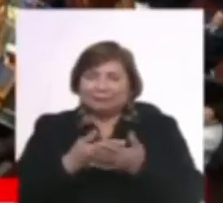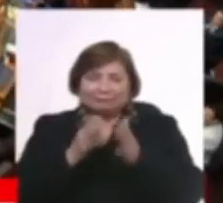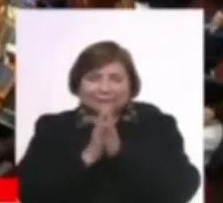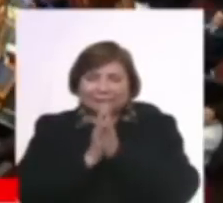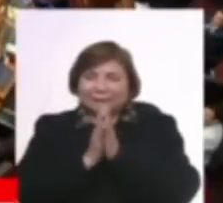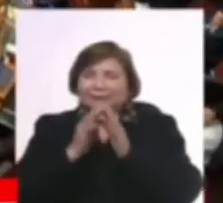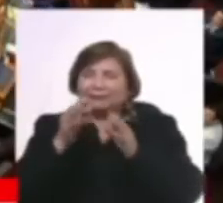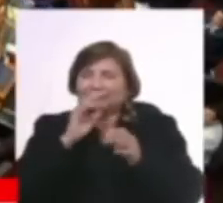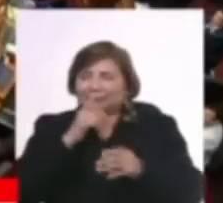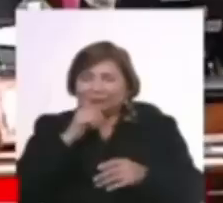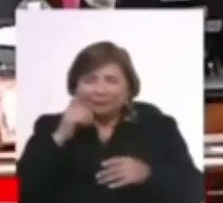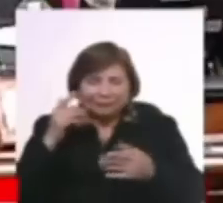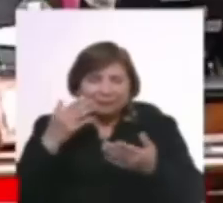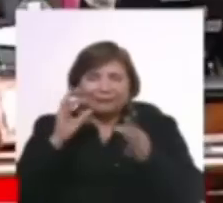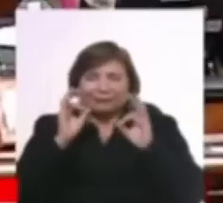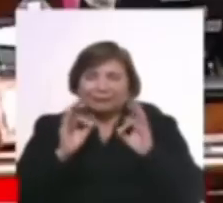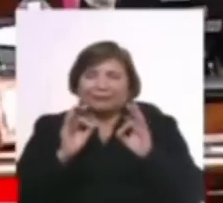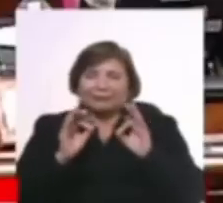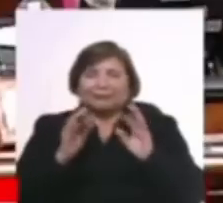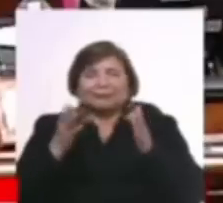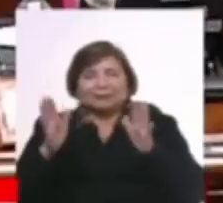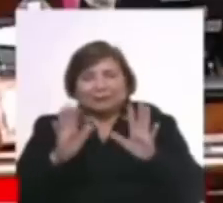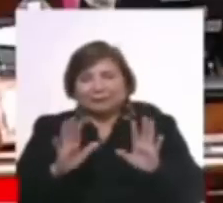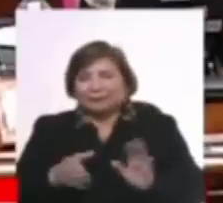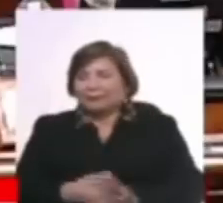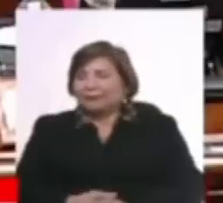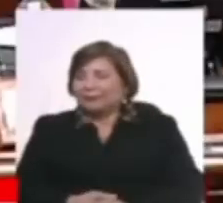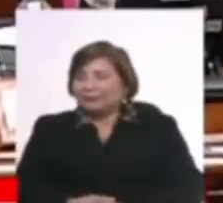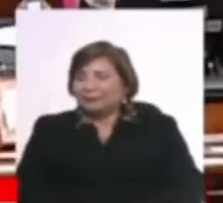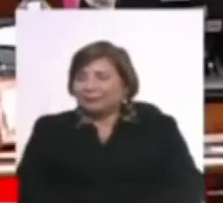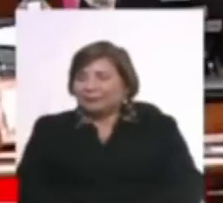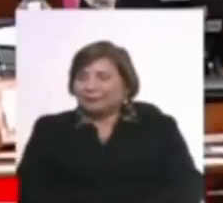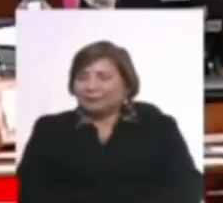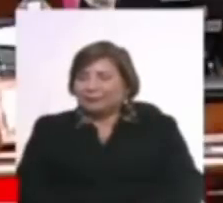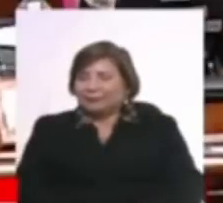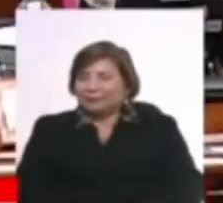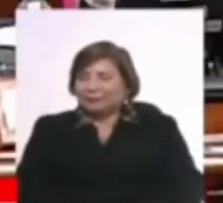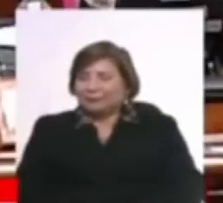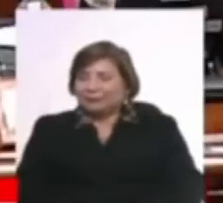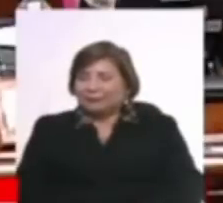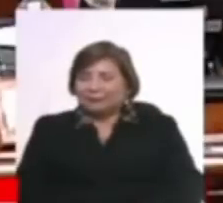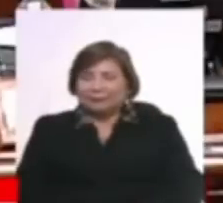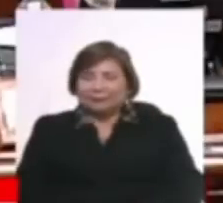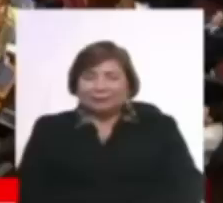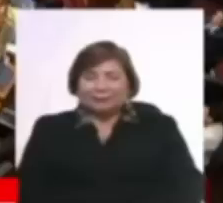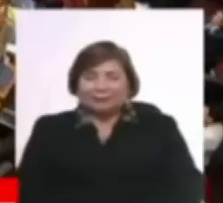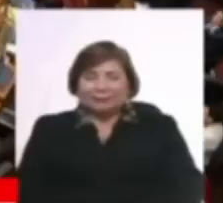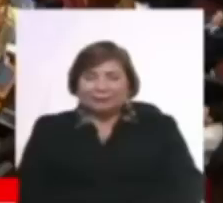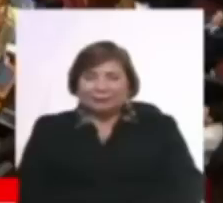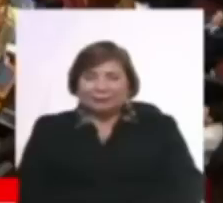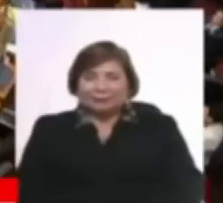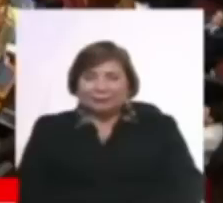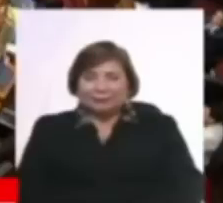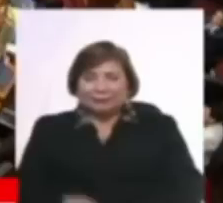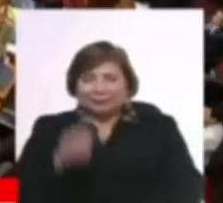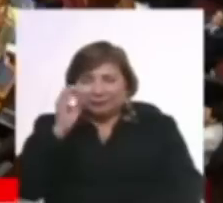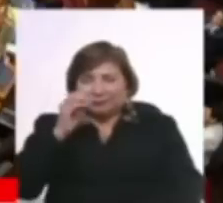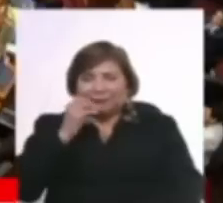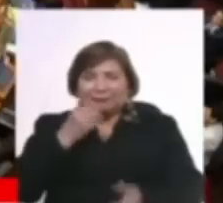que manejemos esto adecuadamente. Adelante, congresista Urizar Saburo. Con toda educación y